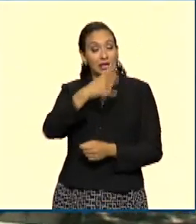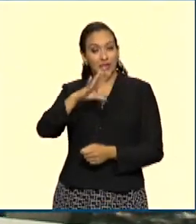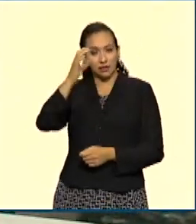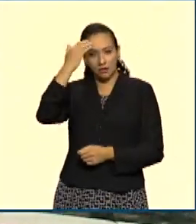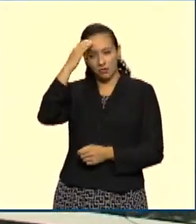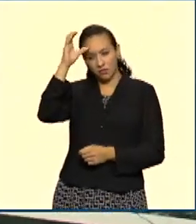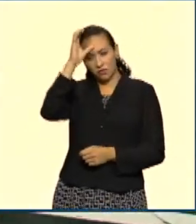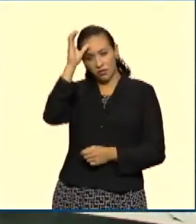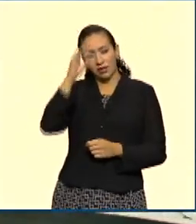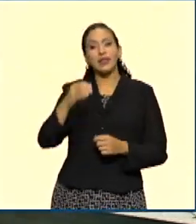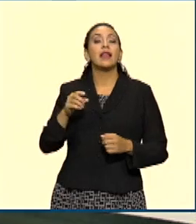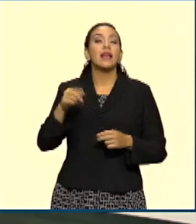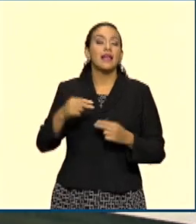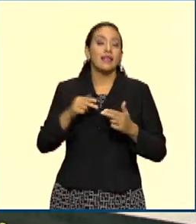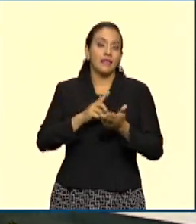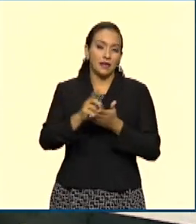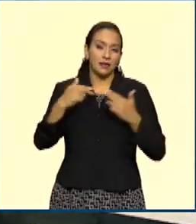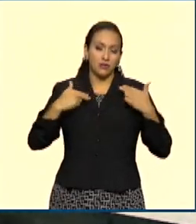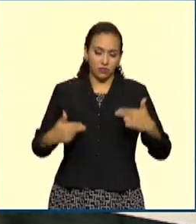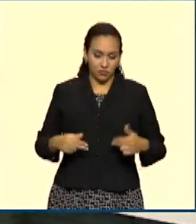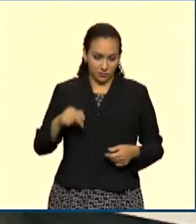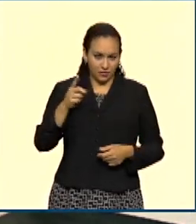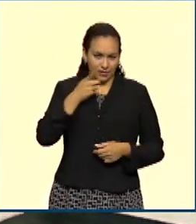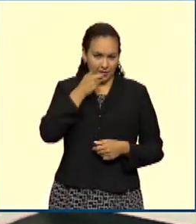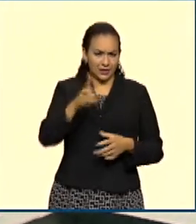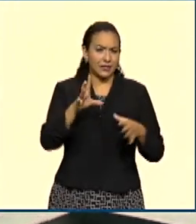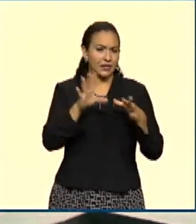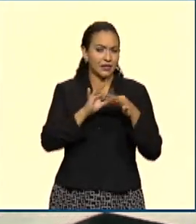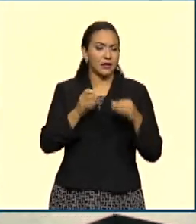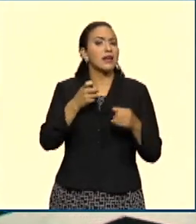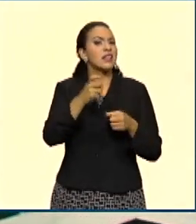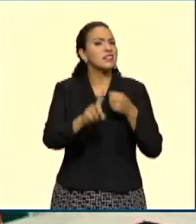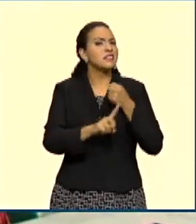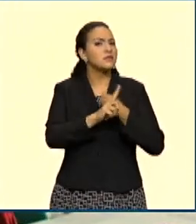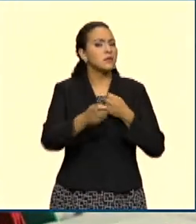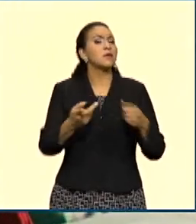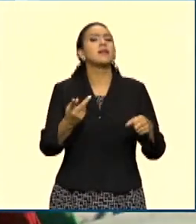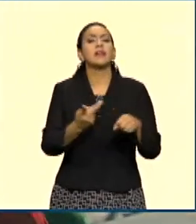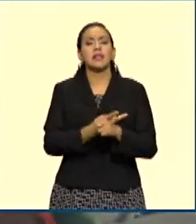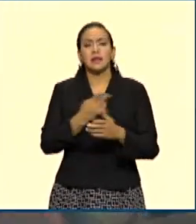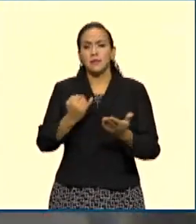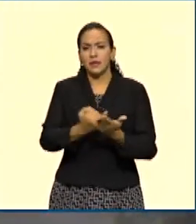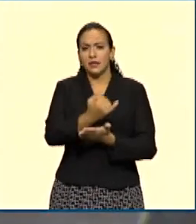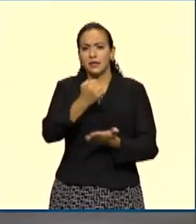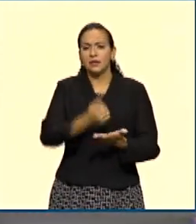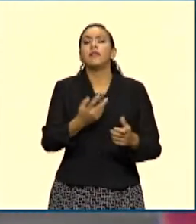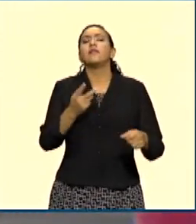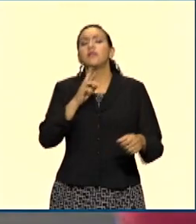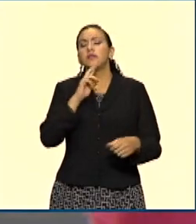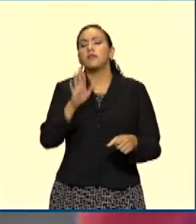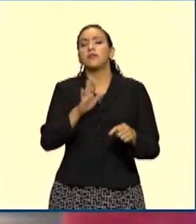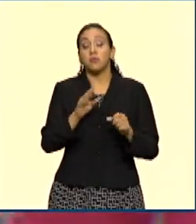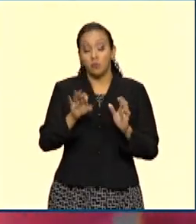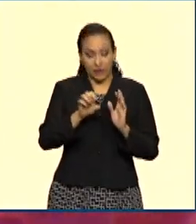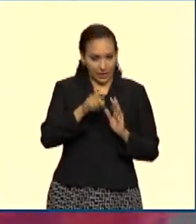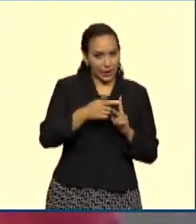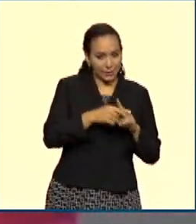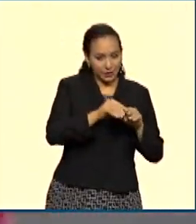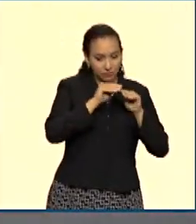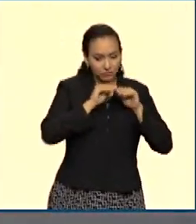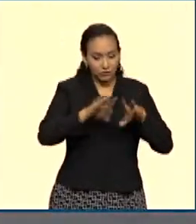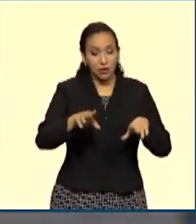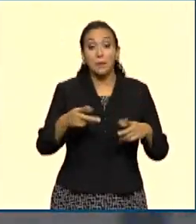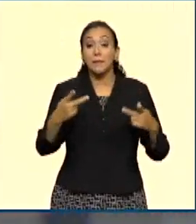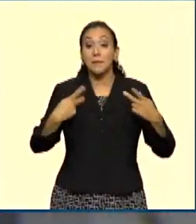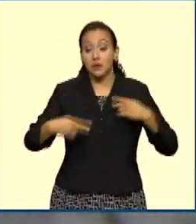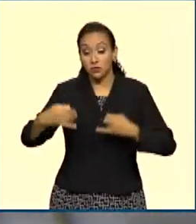Científico y Derechos Humanos del Máximo Tribunal explicó el impacto que ha tenido esta sentencia. Desde que se publicó, Ninguna